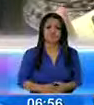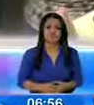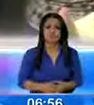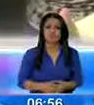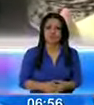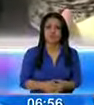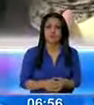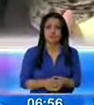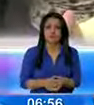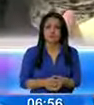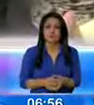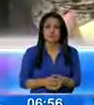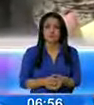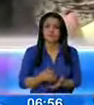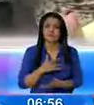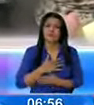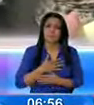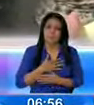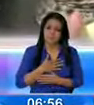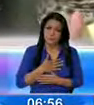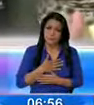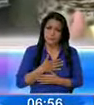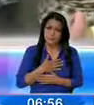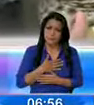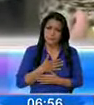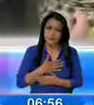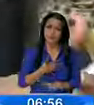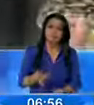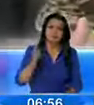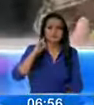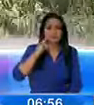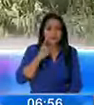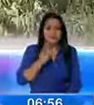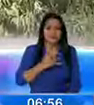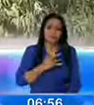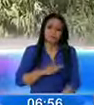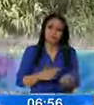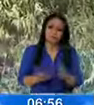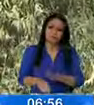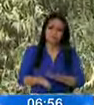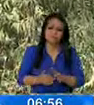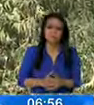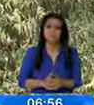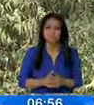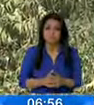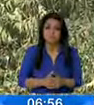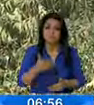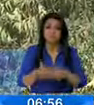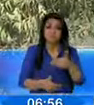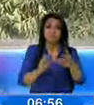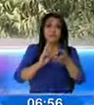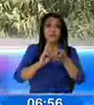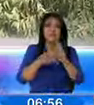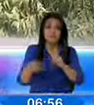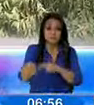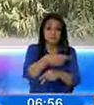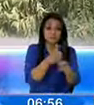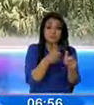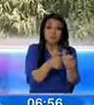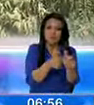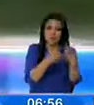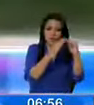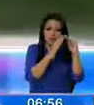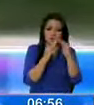Es sensible lo que ha pasado con la niña. Y nos da pena. A los pocos segundos, los vecinos que tienen sus casas al filo de la